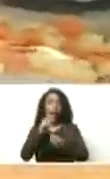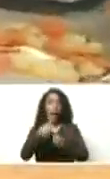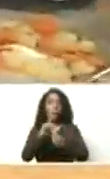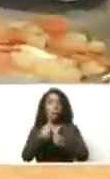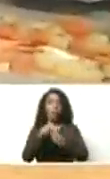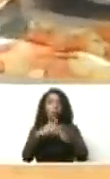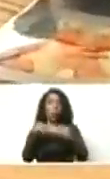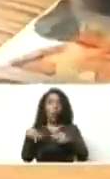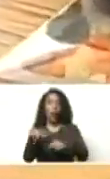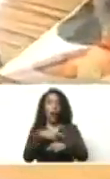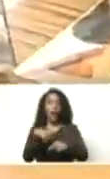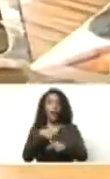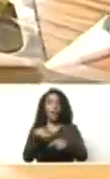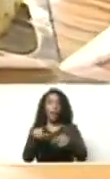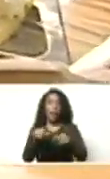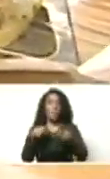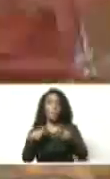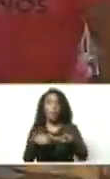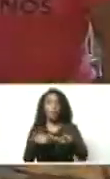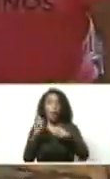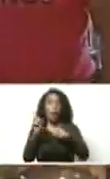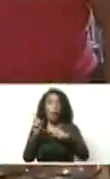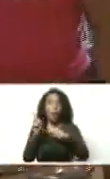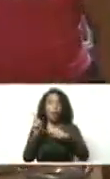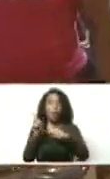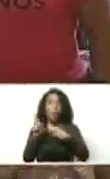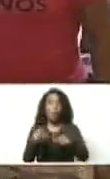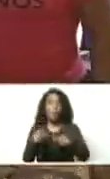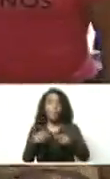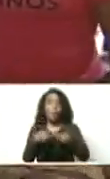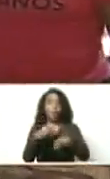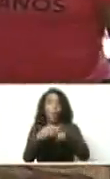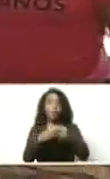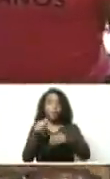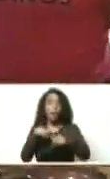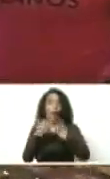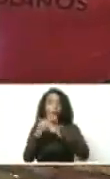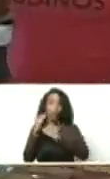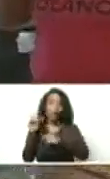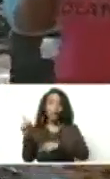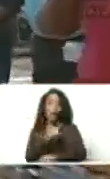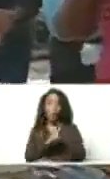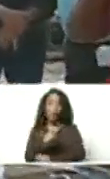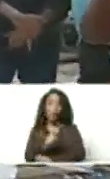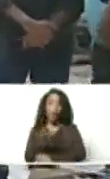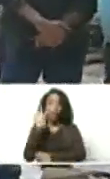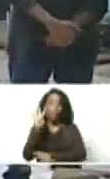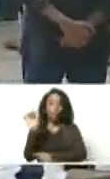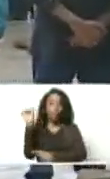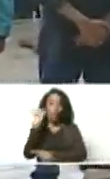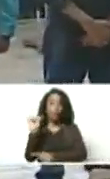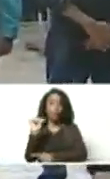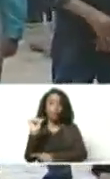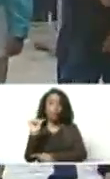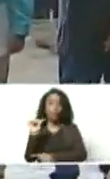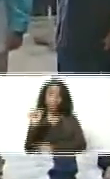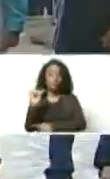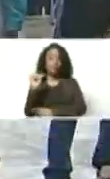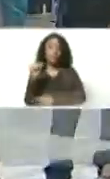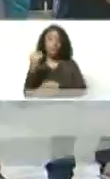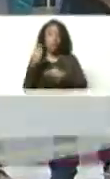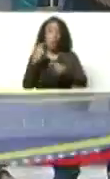Todo este plato es un plato comunero, donde se cumplen las 4 S. Comer